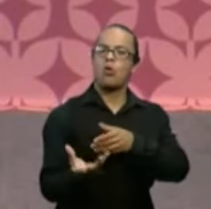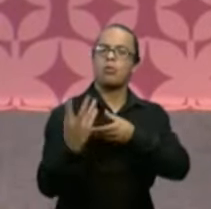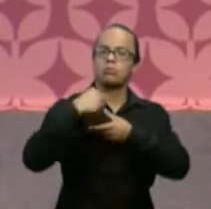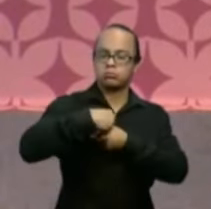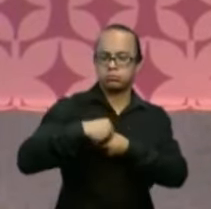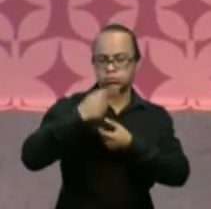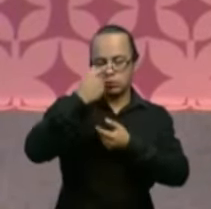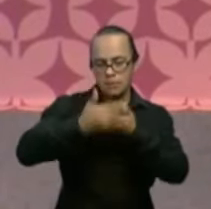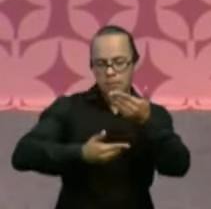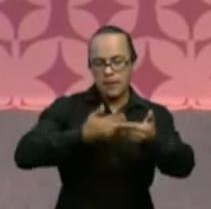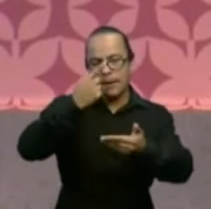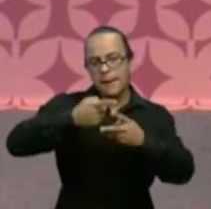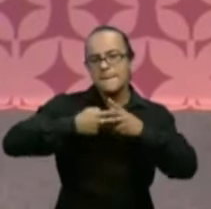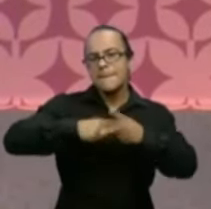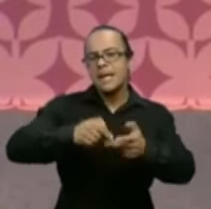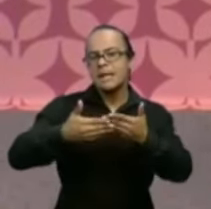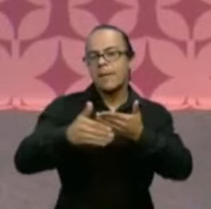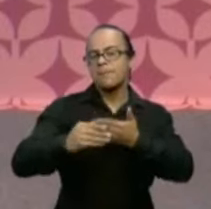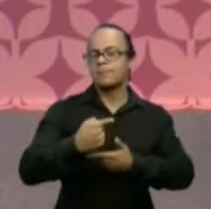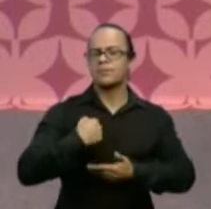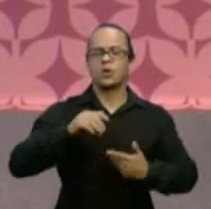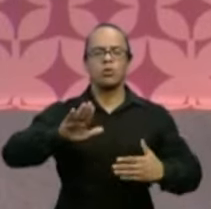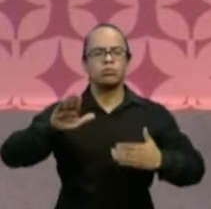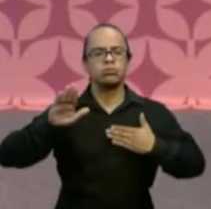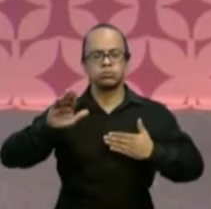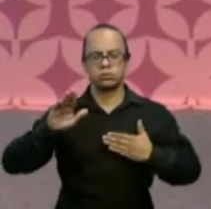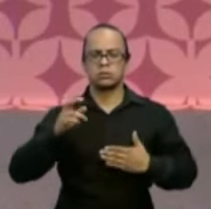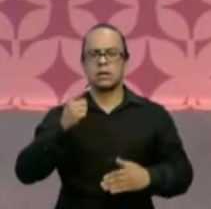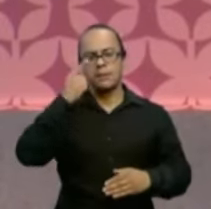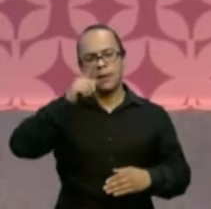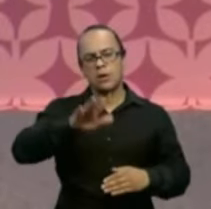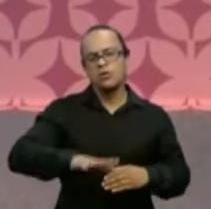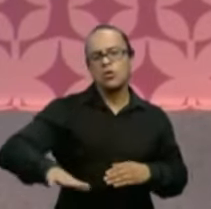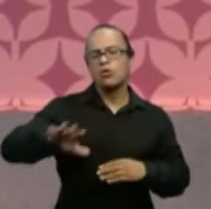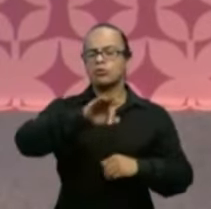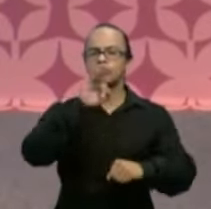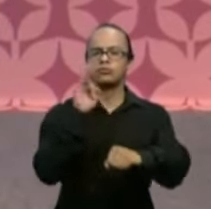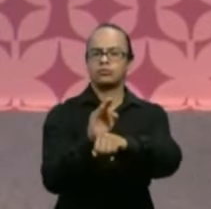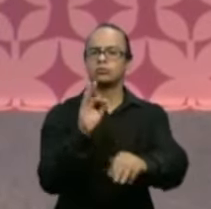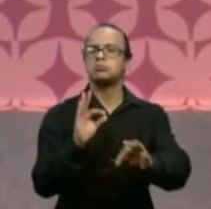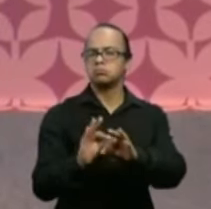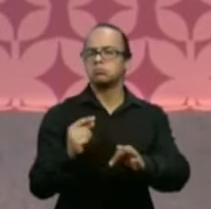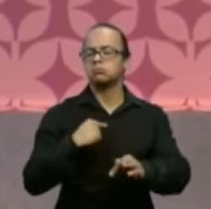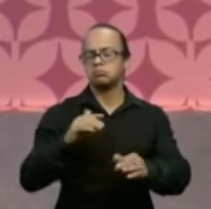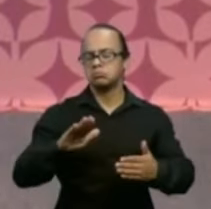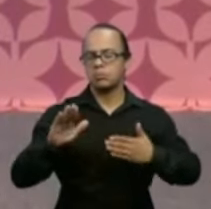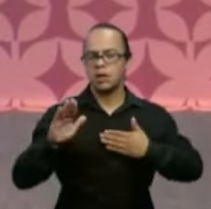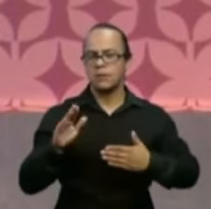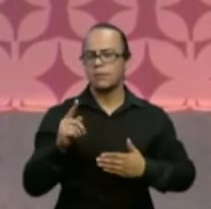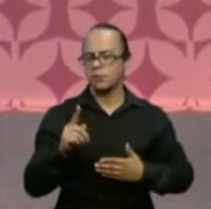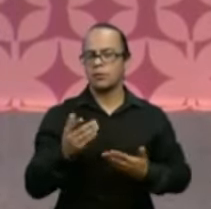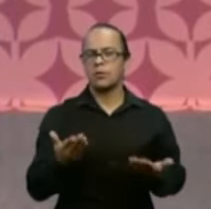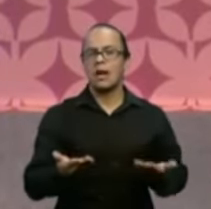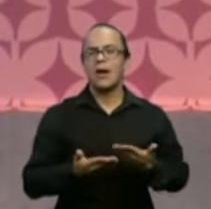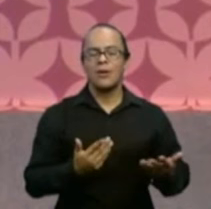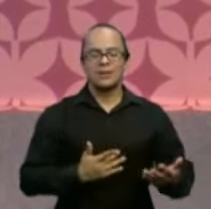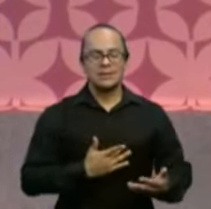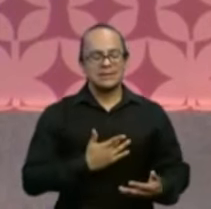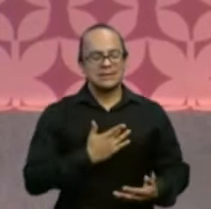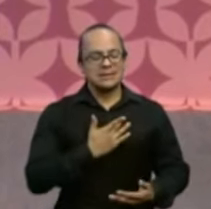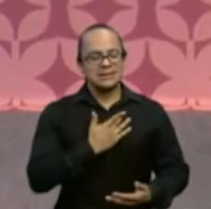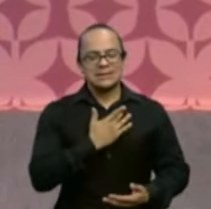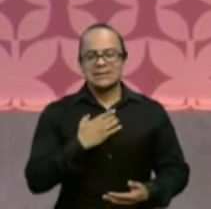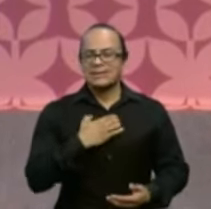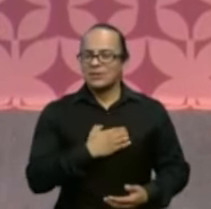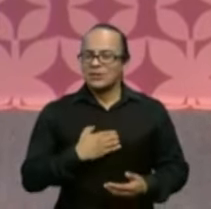comenzando y que quiero reafirmar mi compromiso con ustedes. Esta alegría que hoy siento y anida en